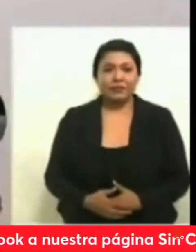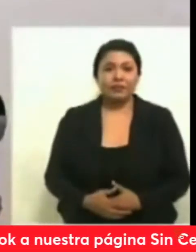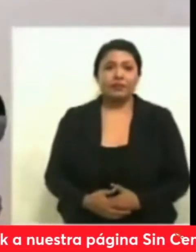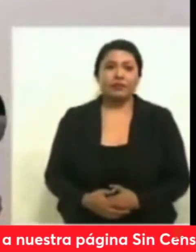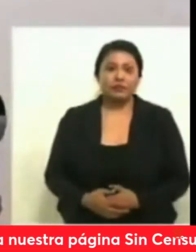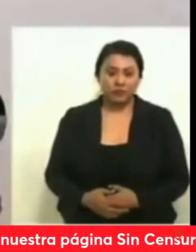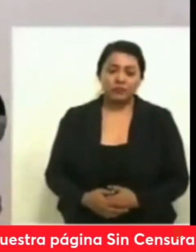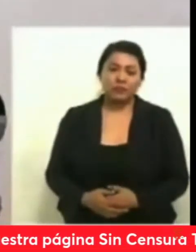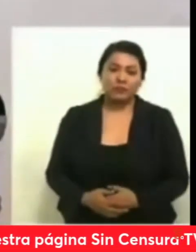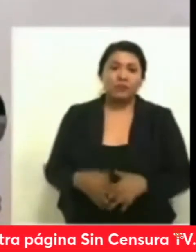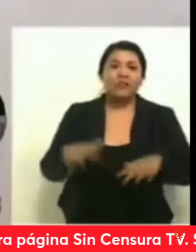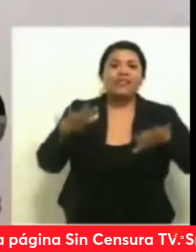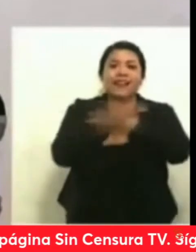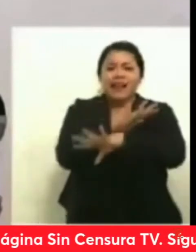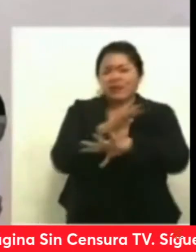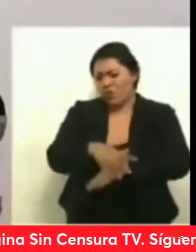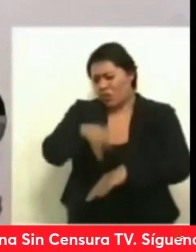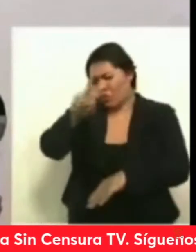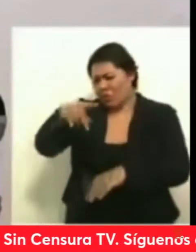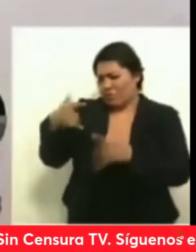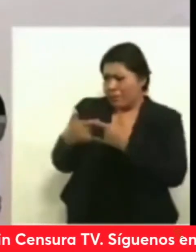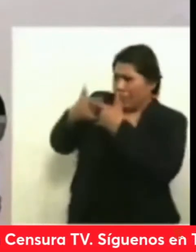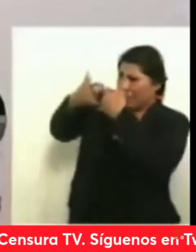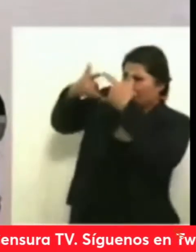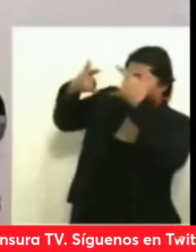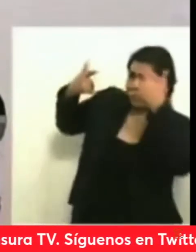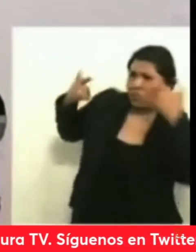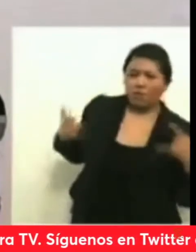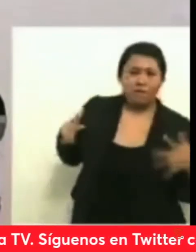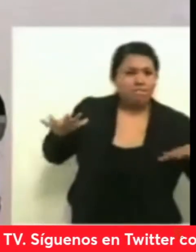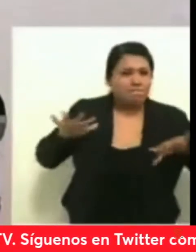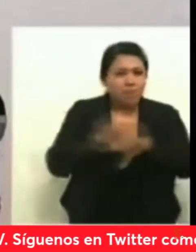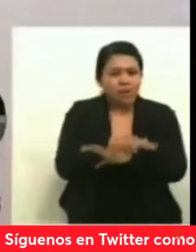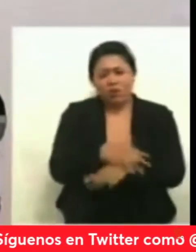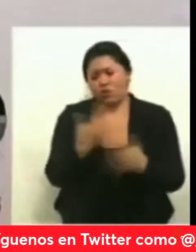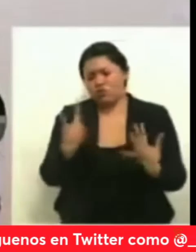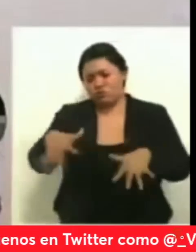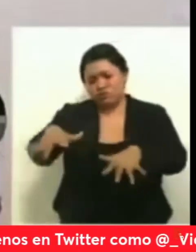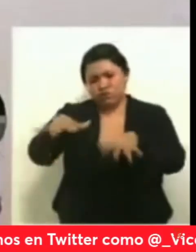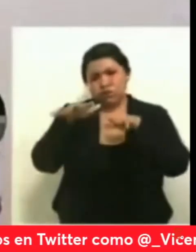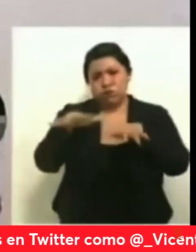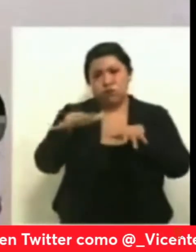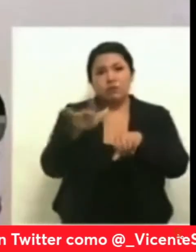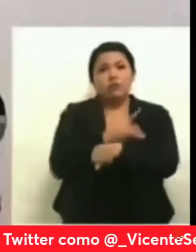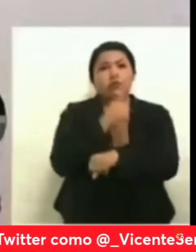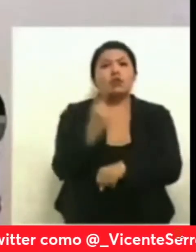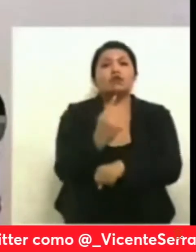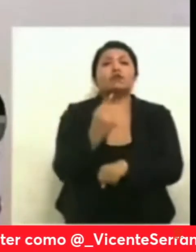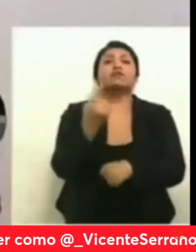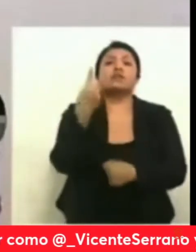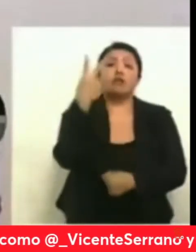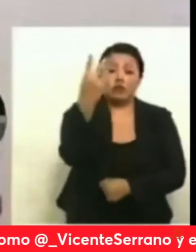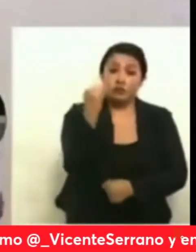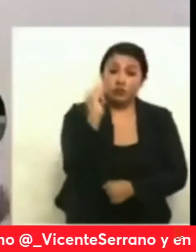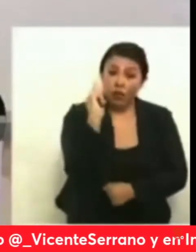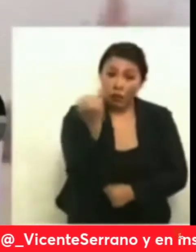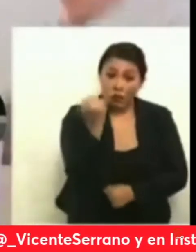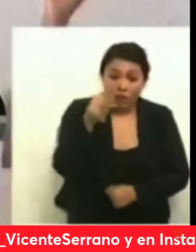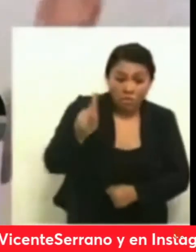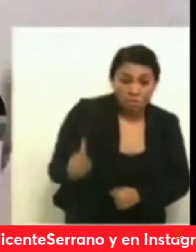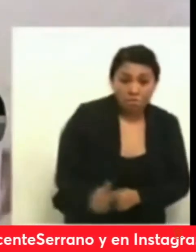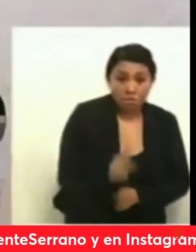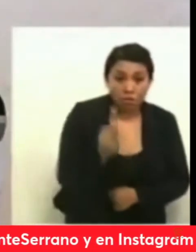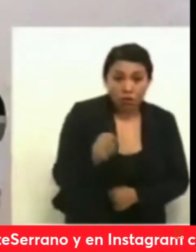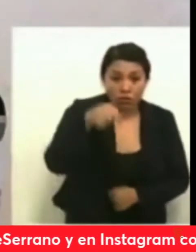la transición histórica, porque el 2 de junio el pueblo de México decidió